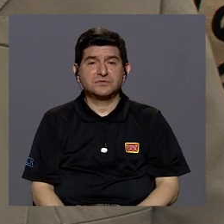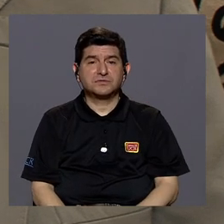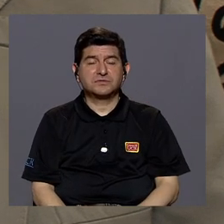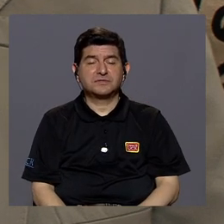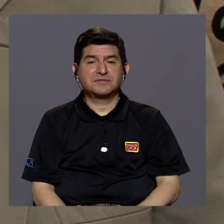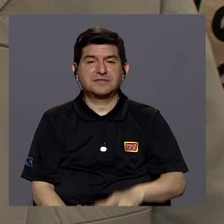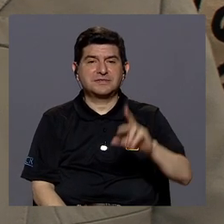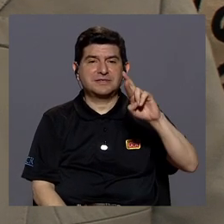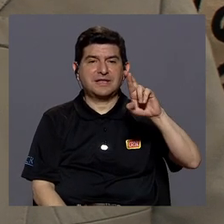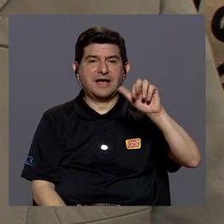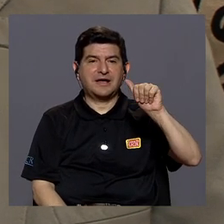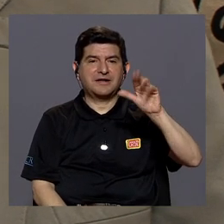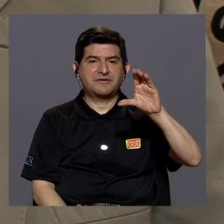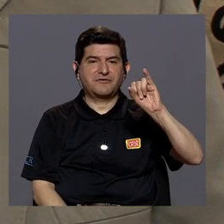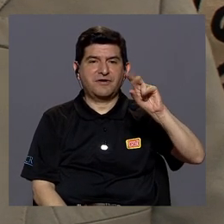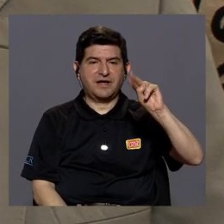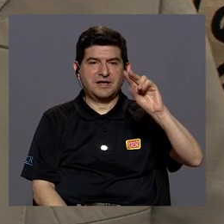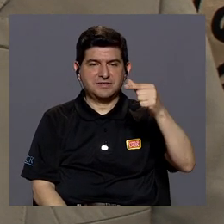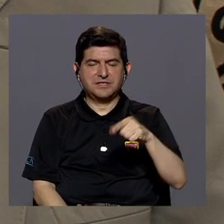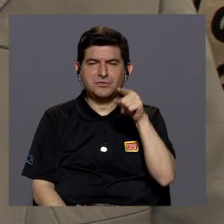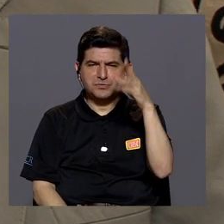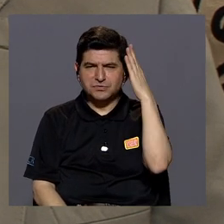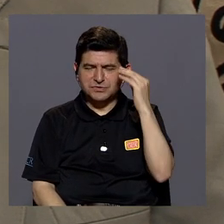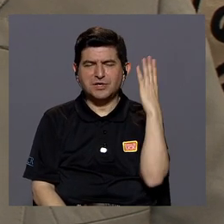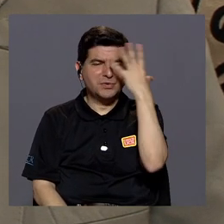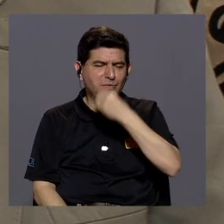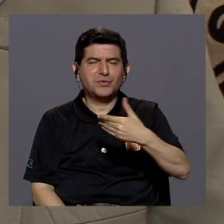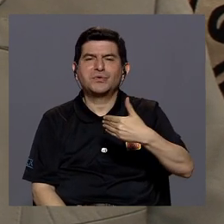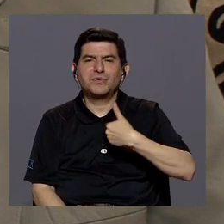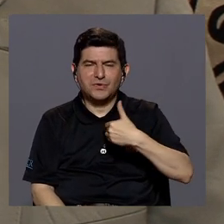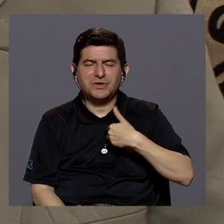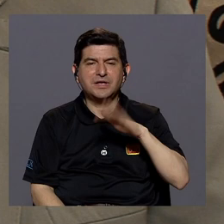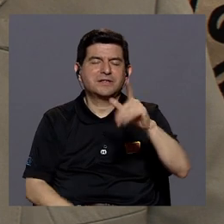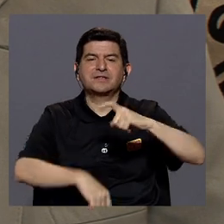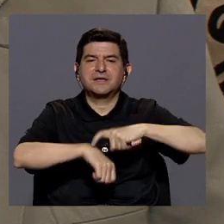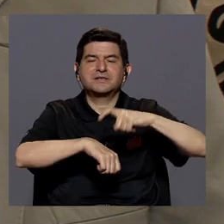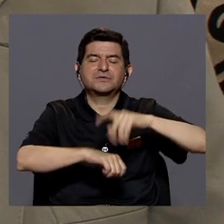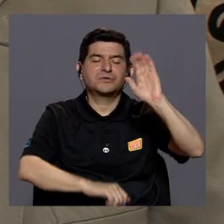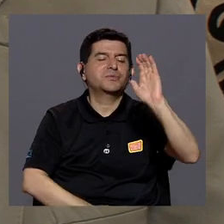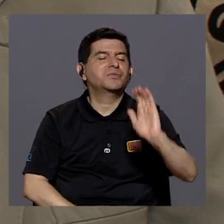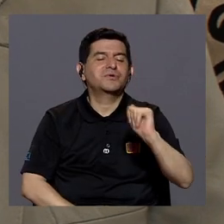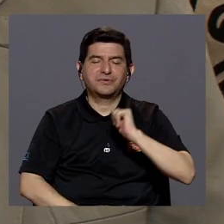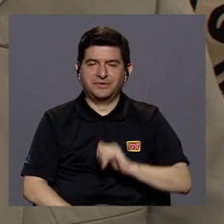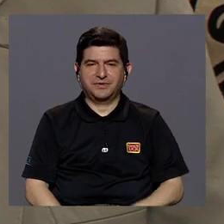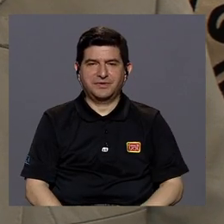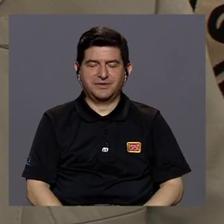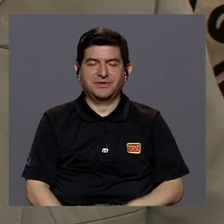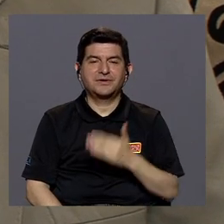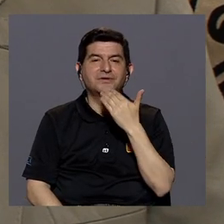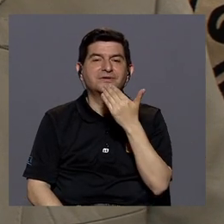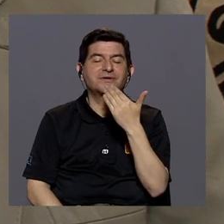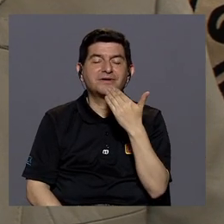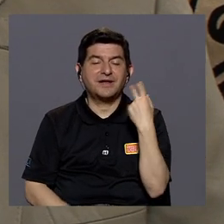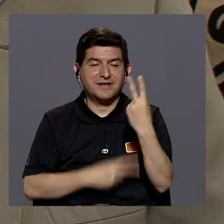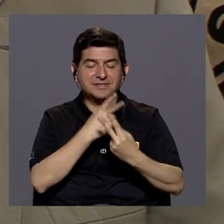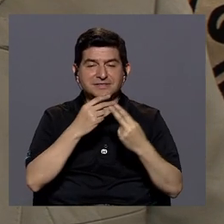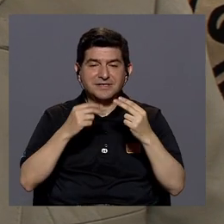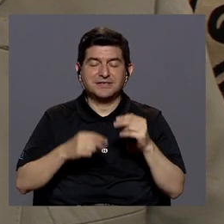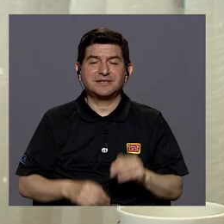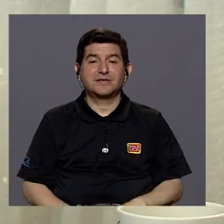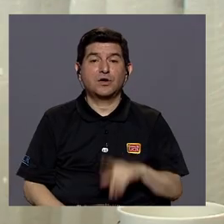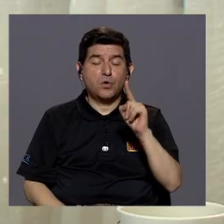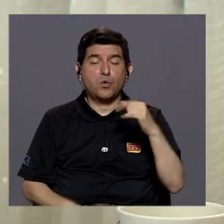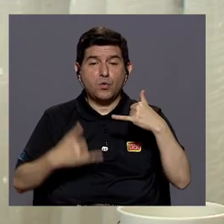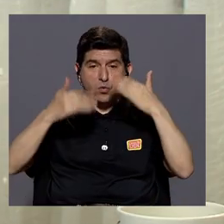Lo sigue gracias a una experiencia muy linda que tuvo en su época de niñez, gracias a la visita de un jugador del Racing a la